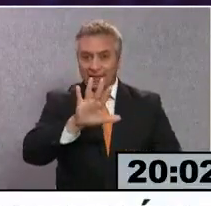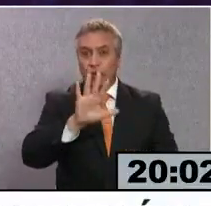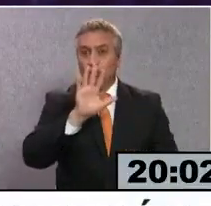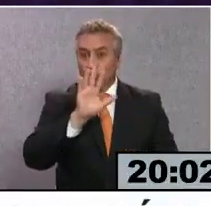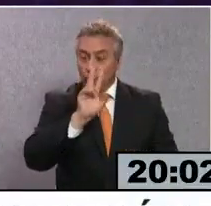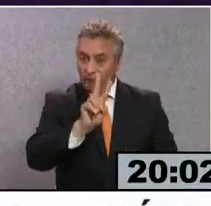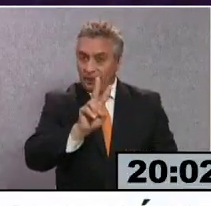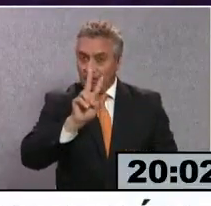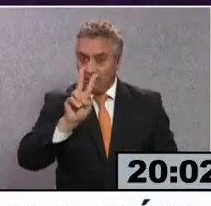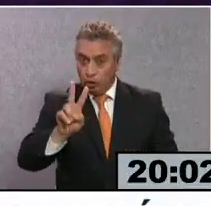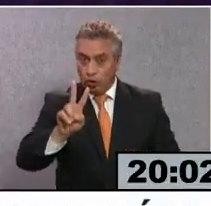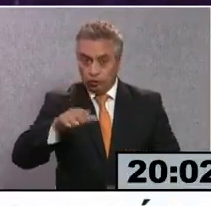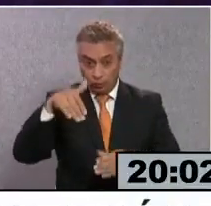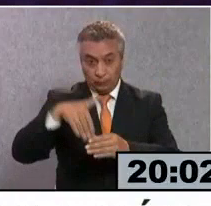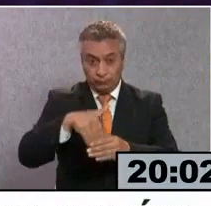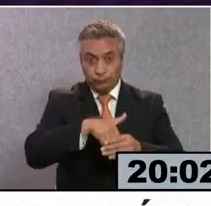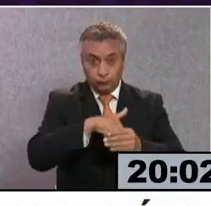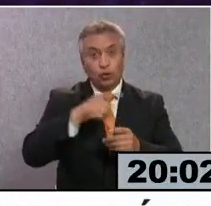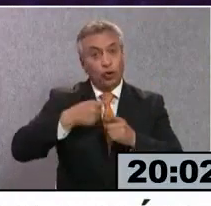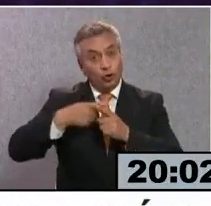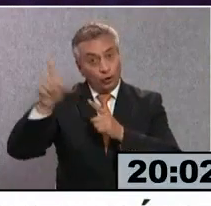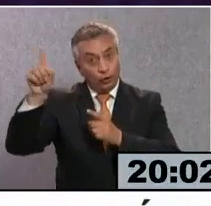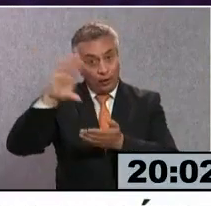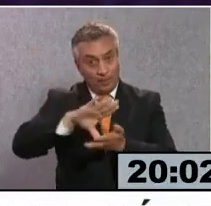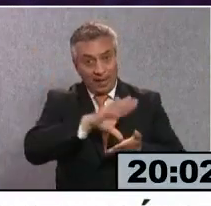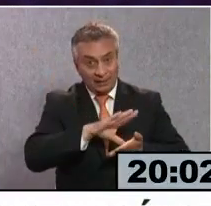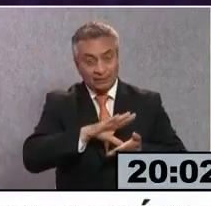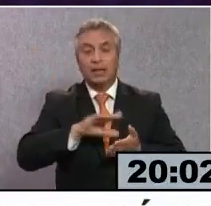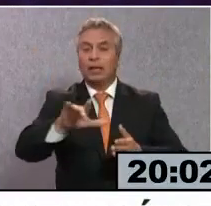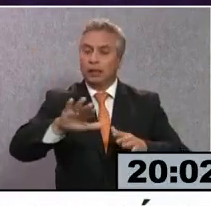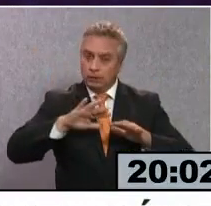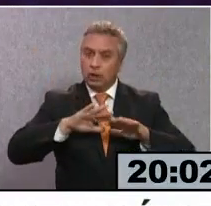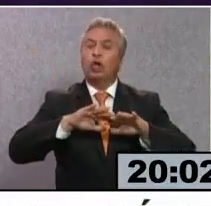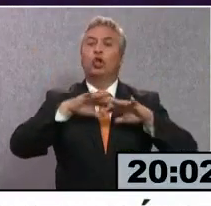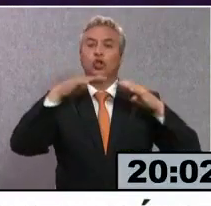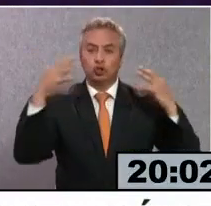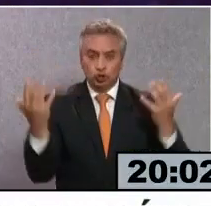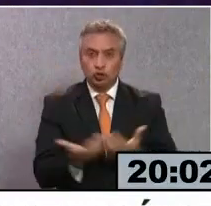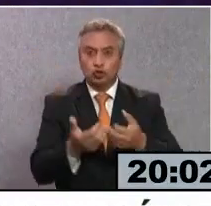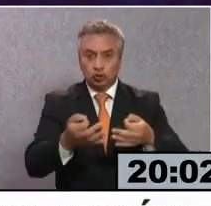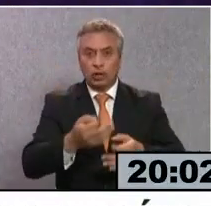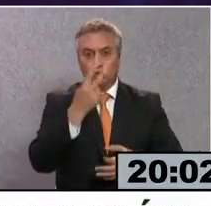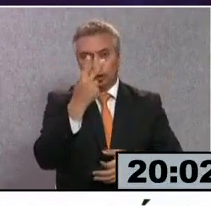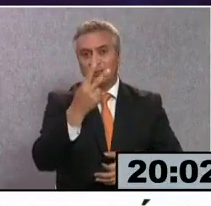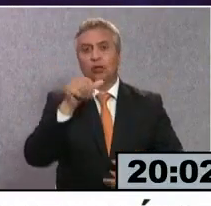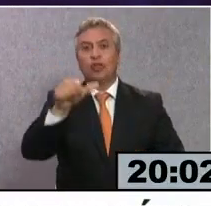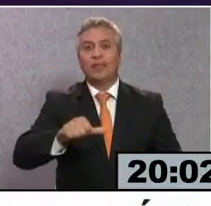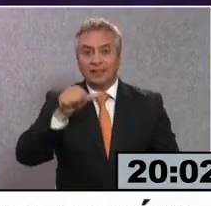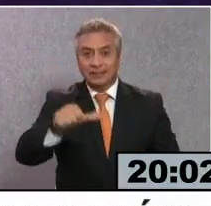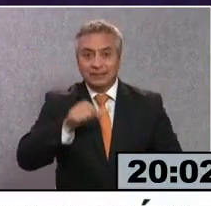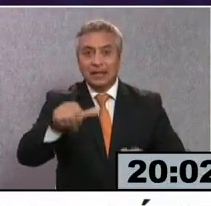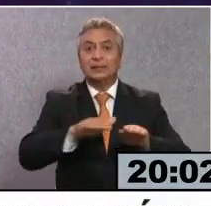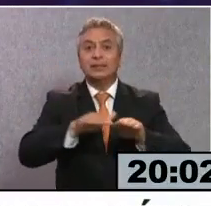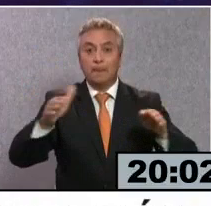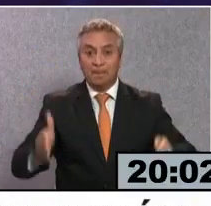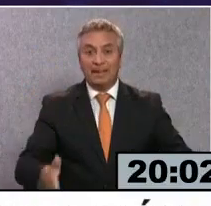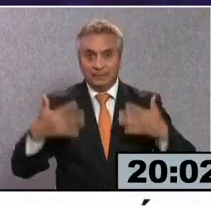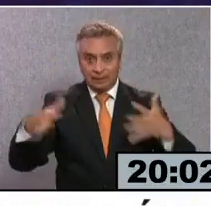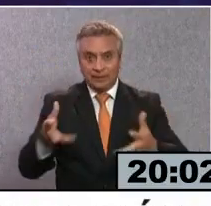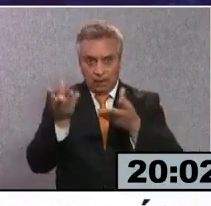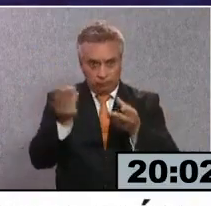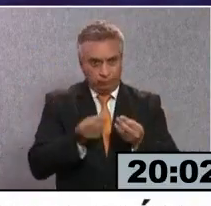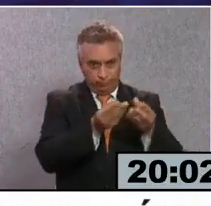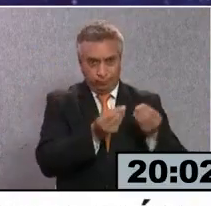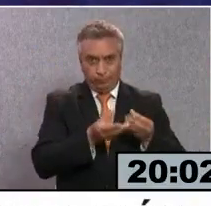59.522 electores en el extranjero y sobre un total de 216 mesas receptoras de